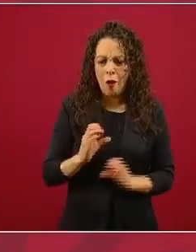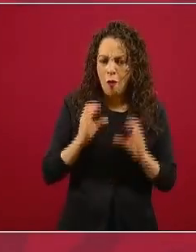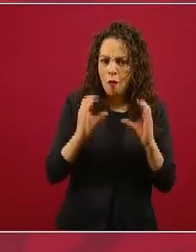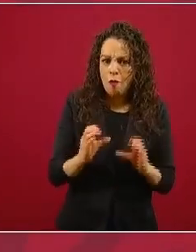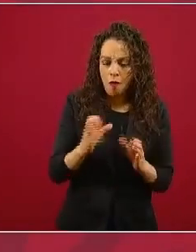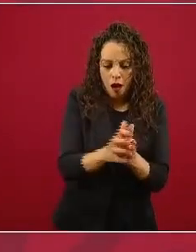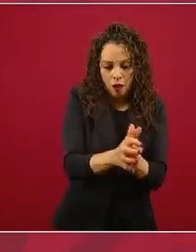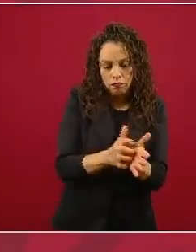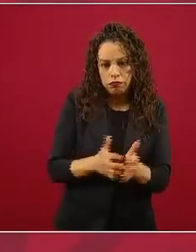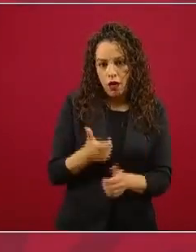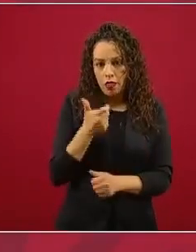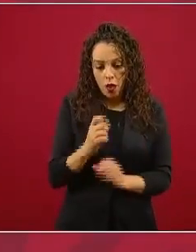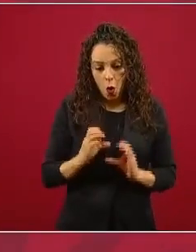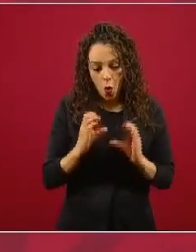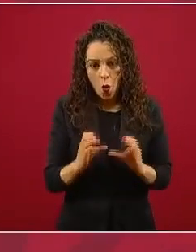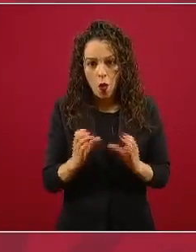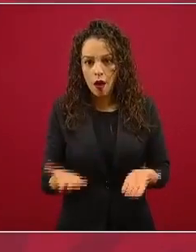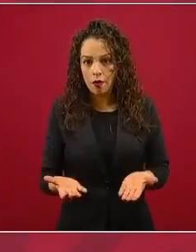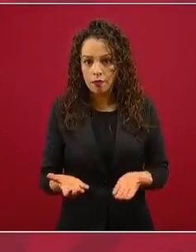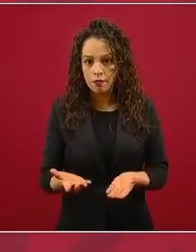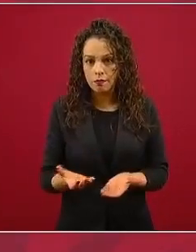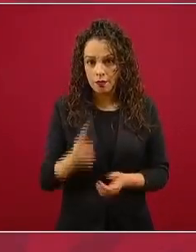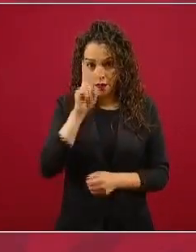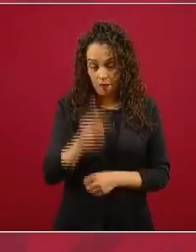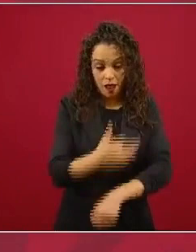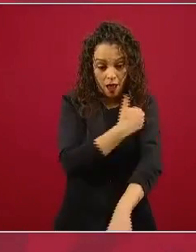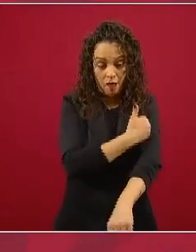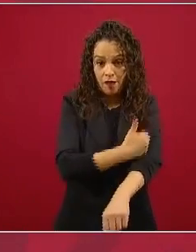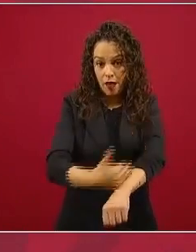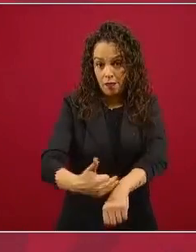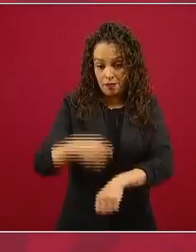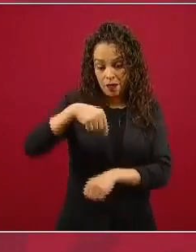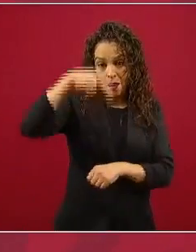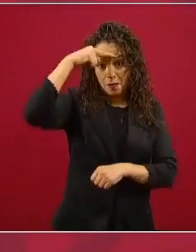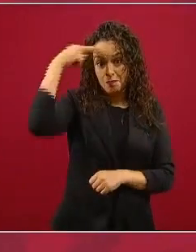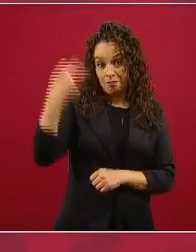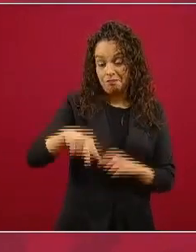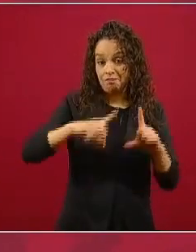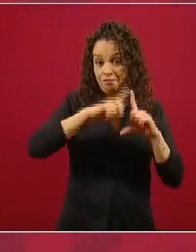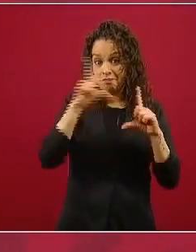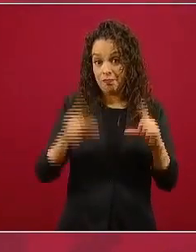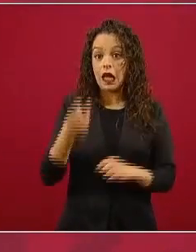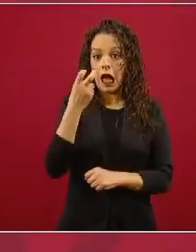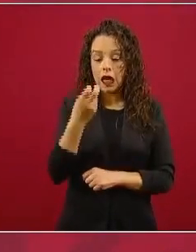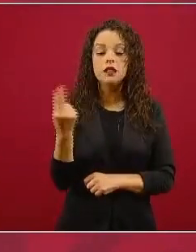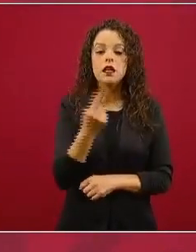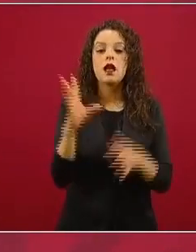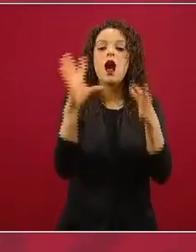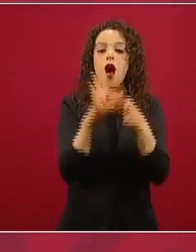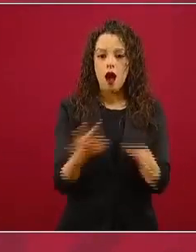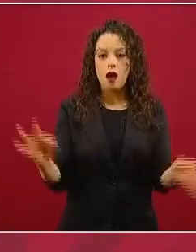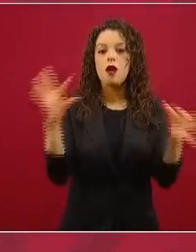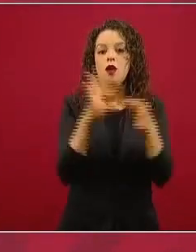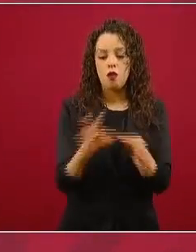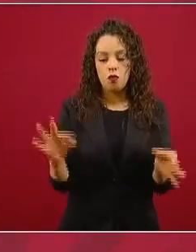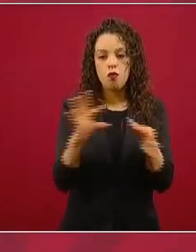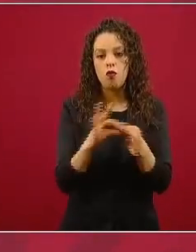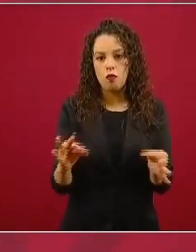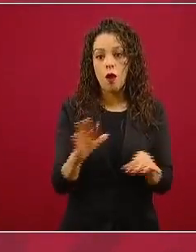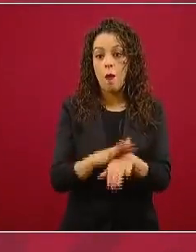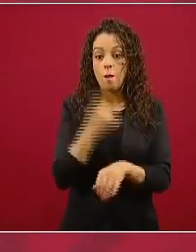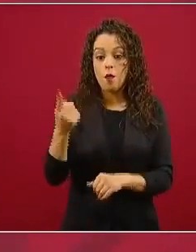las familias mexicanas. Entonces, vamos a explicar eso, porque antes era para el